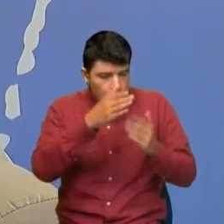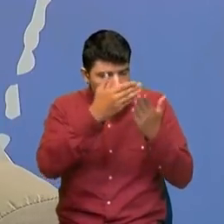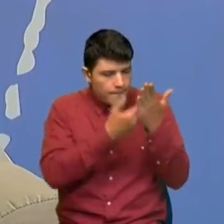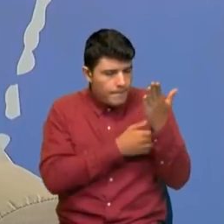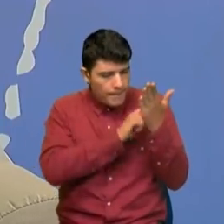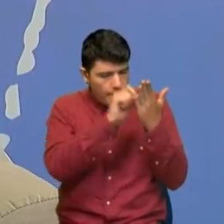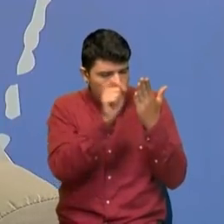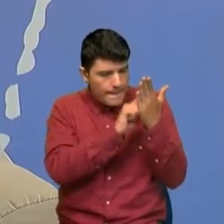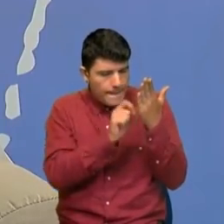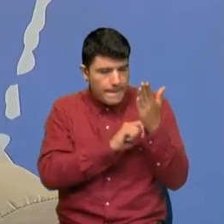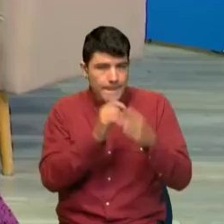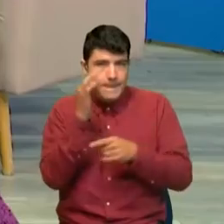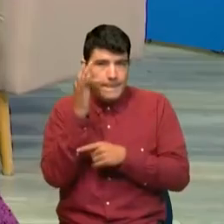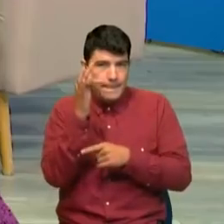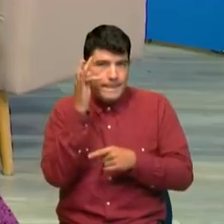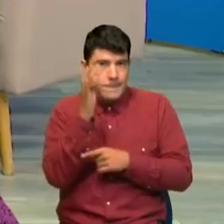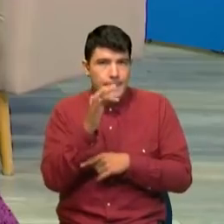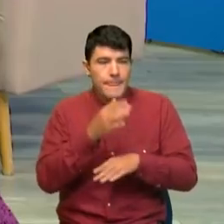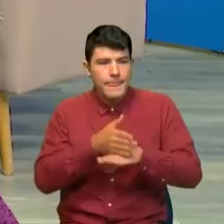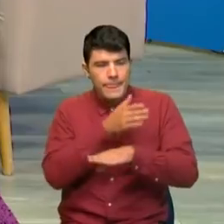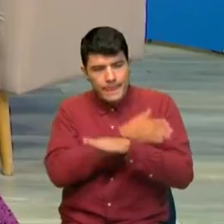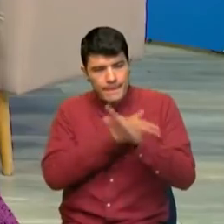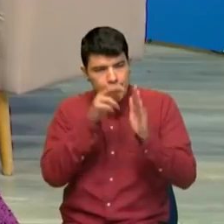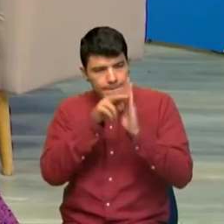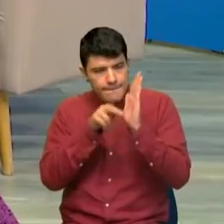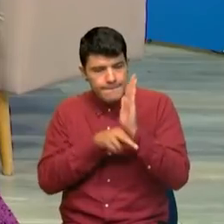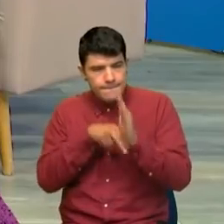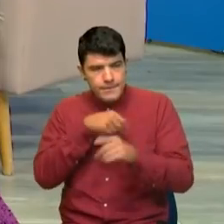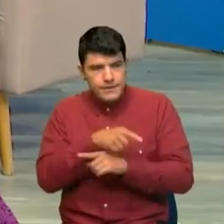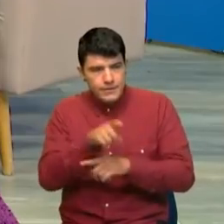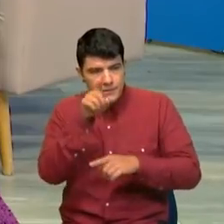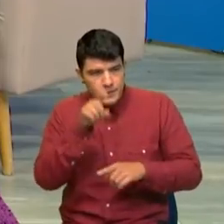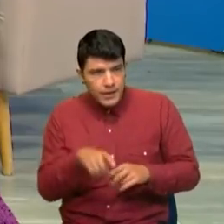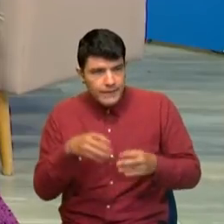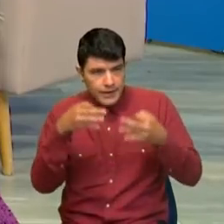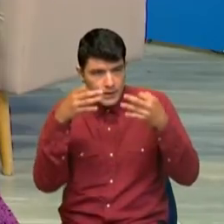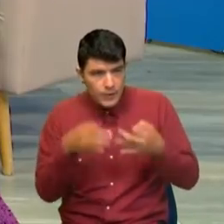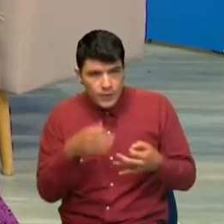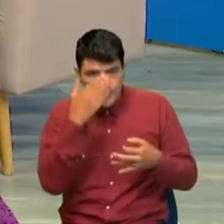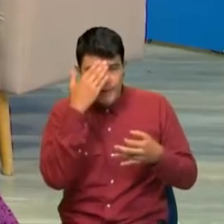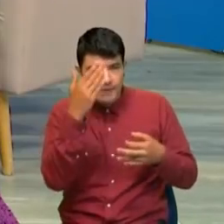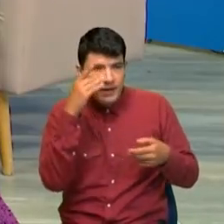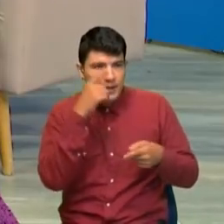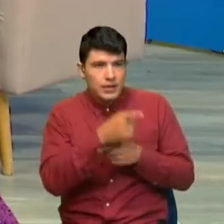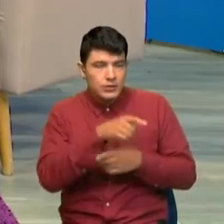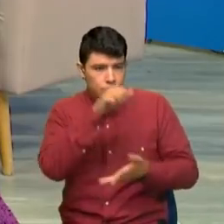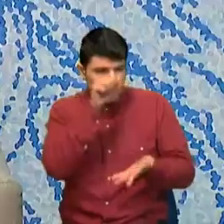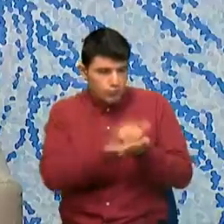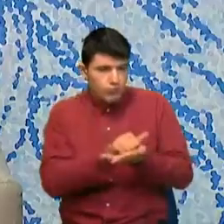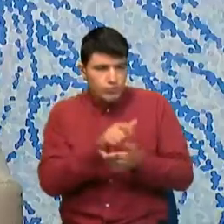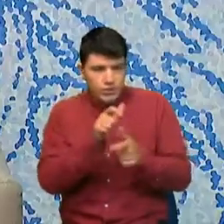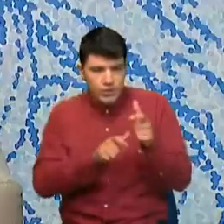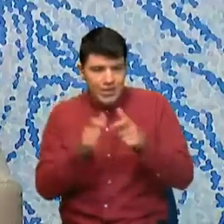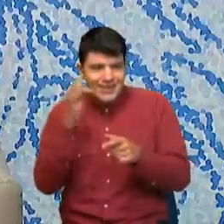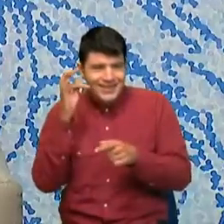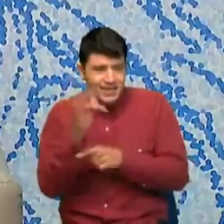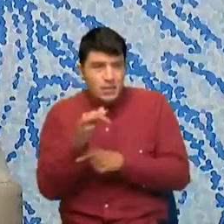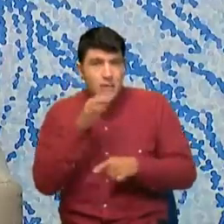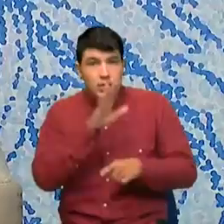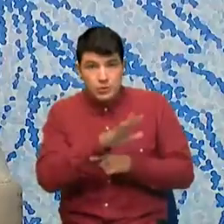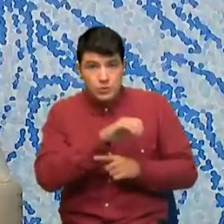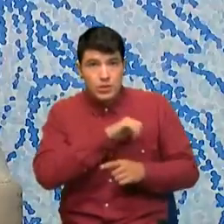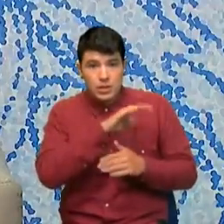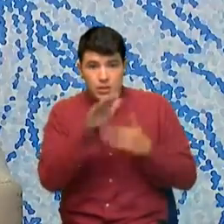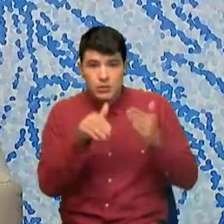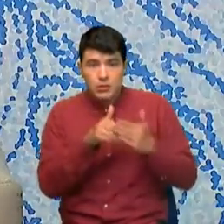testamento. En un testamento, con unos requisitos que debe cumplir, hacerlo ante notario, con testigos, en fin, tienen una serie